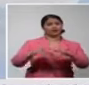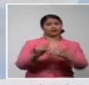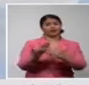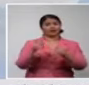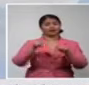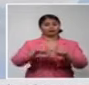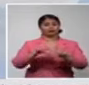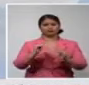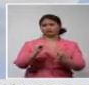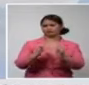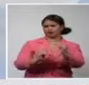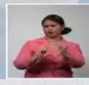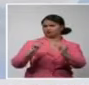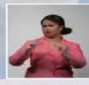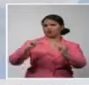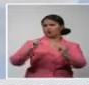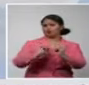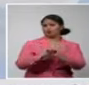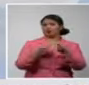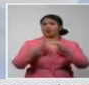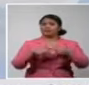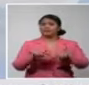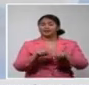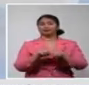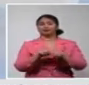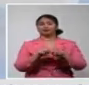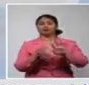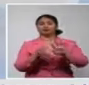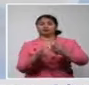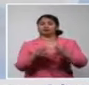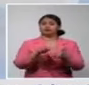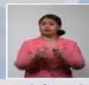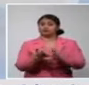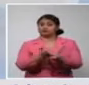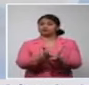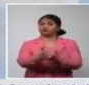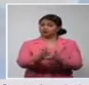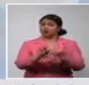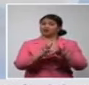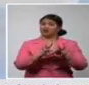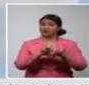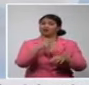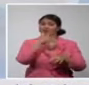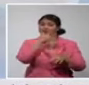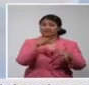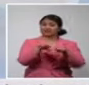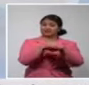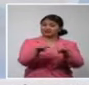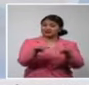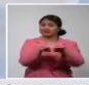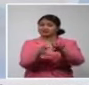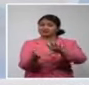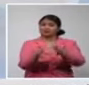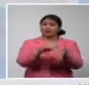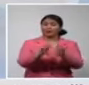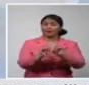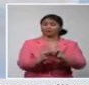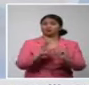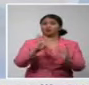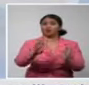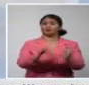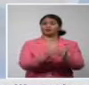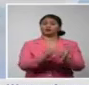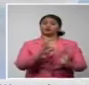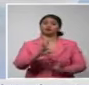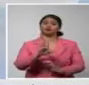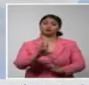pero todavía un número de casos activos elevado. De los 4.858